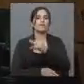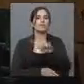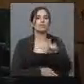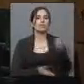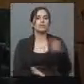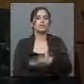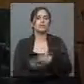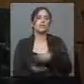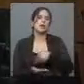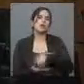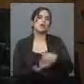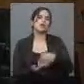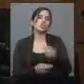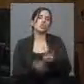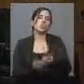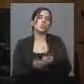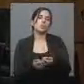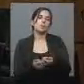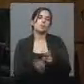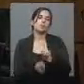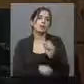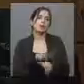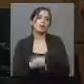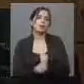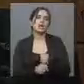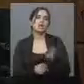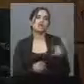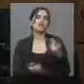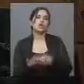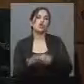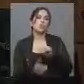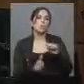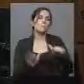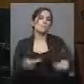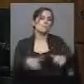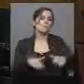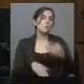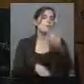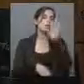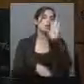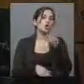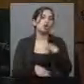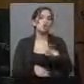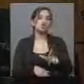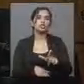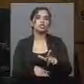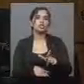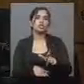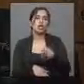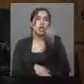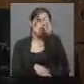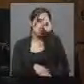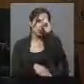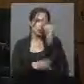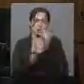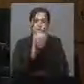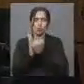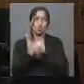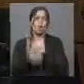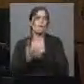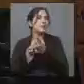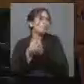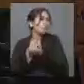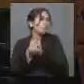2016... ...mejorando 7 hospitales directamente para el 2016... ...en ese cronograma de 11 hospitales... ...que aparecían caídos